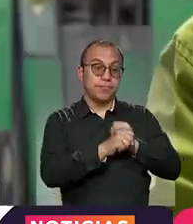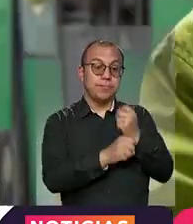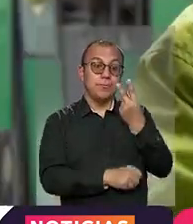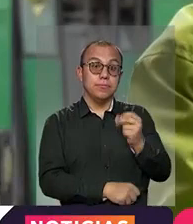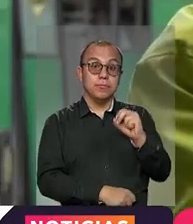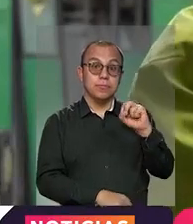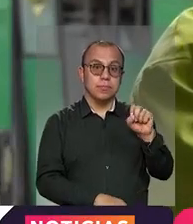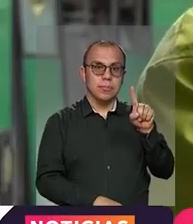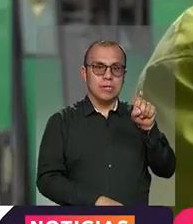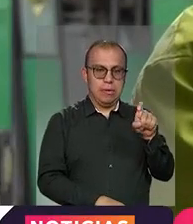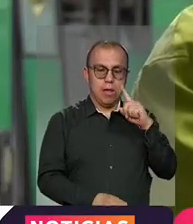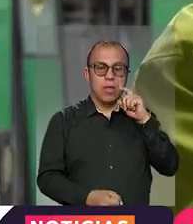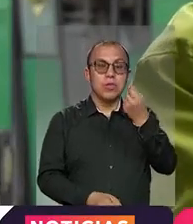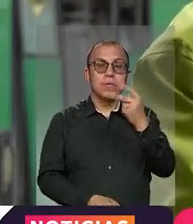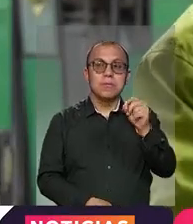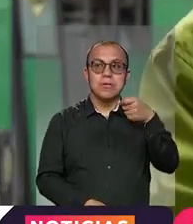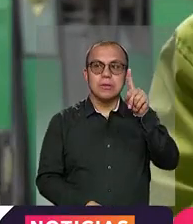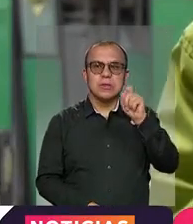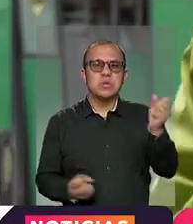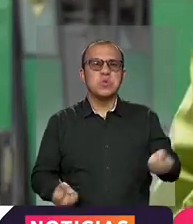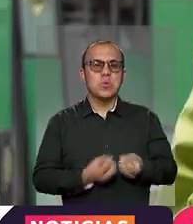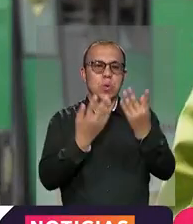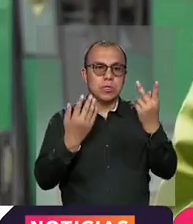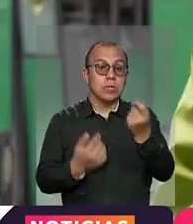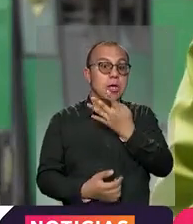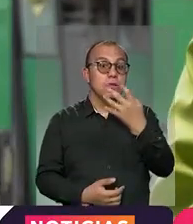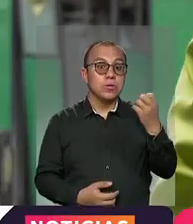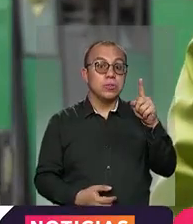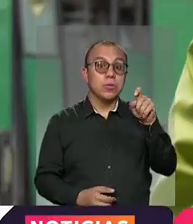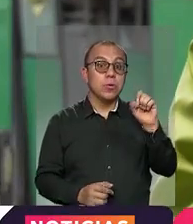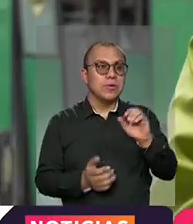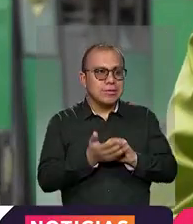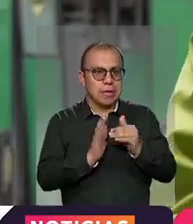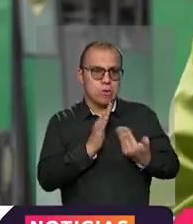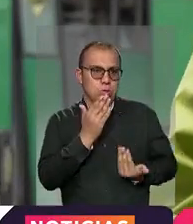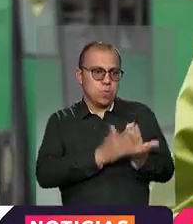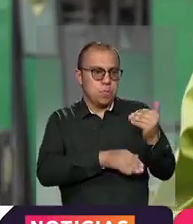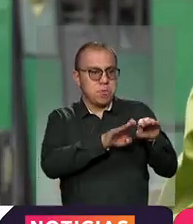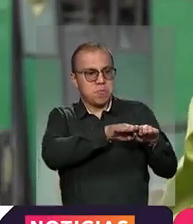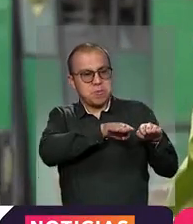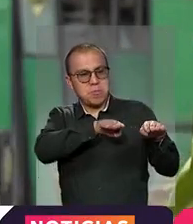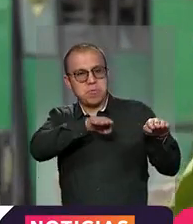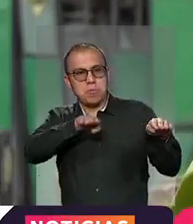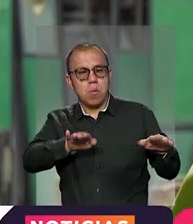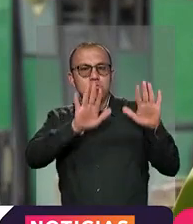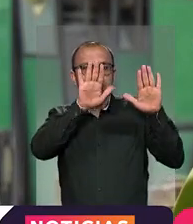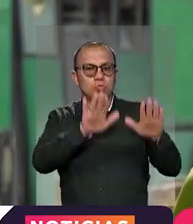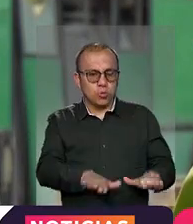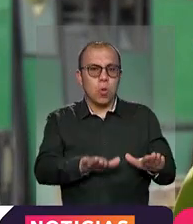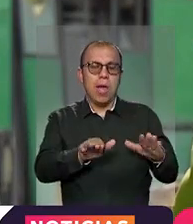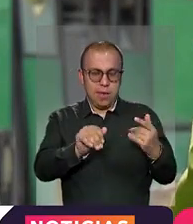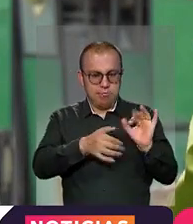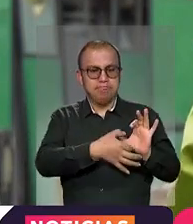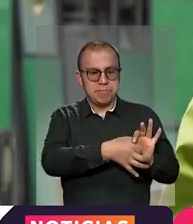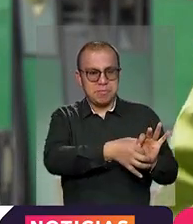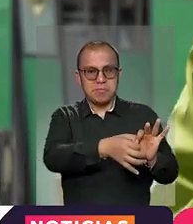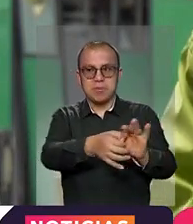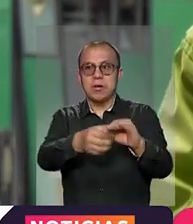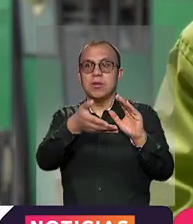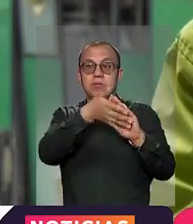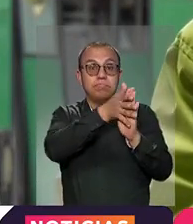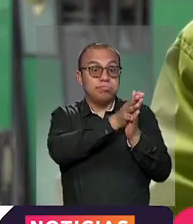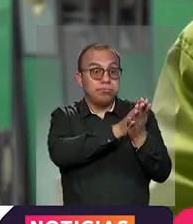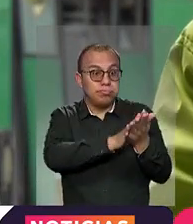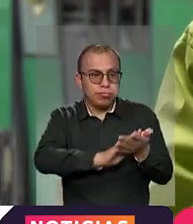han chatarrizado casi 15.000 buses, 14.690 buses, contribuyendo de nuevo con esta cadena de